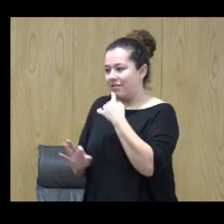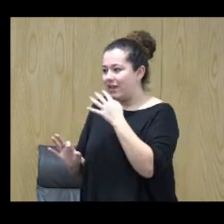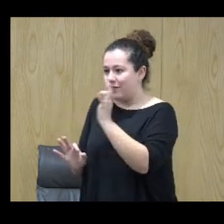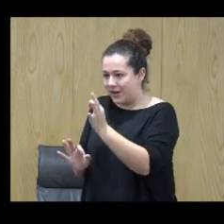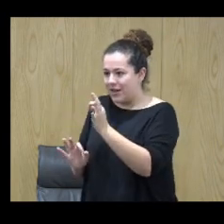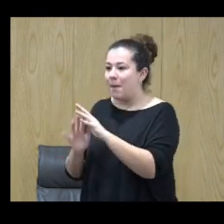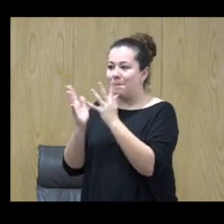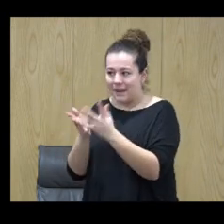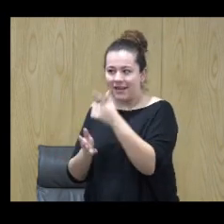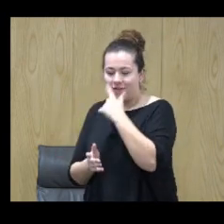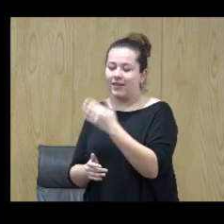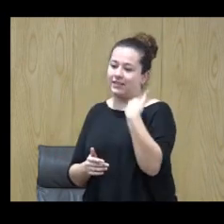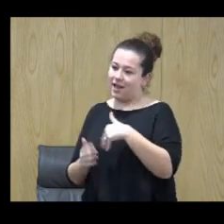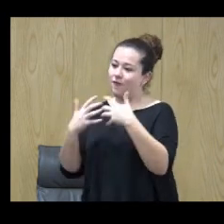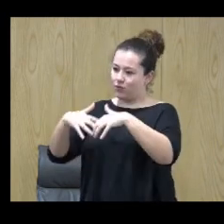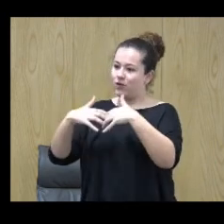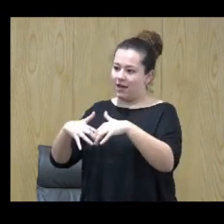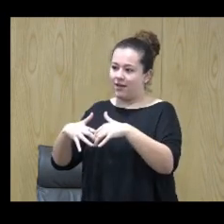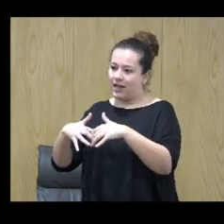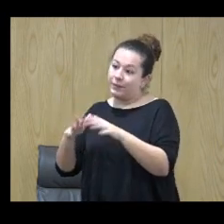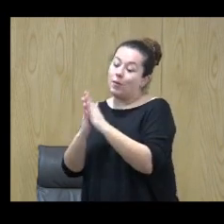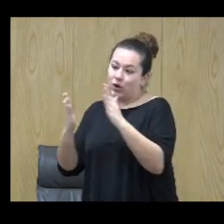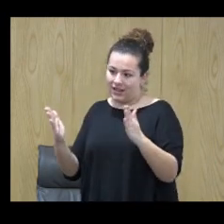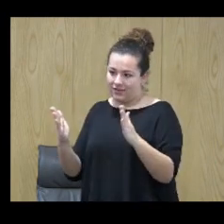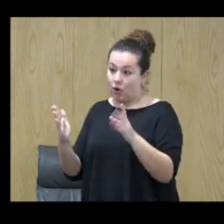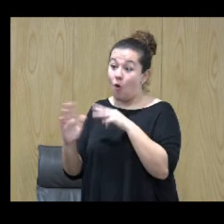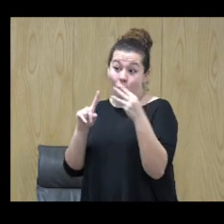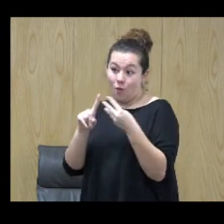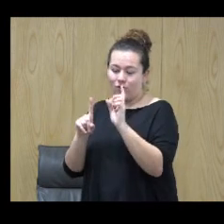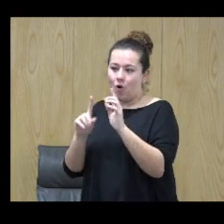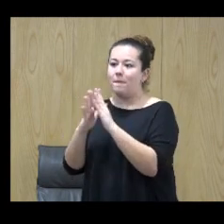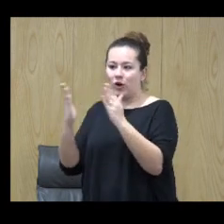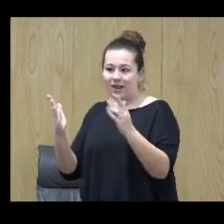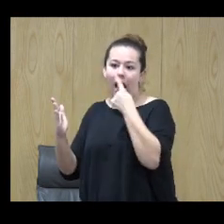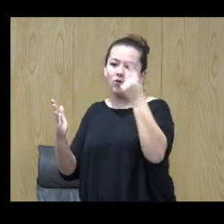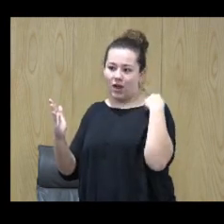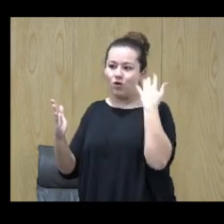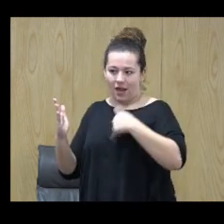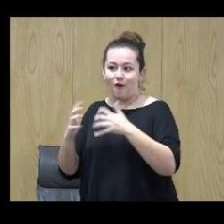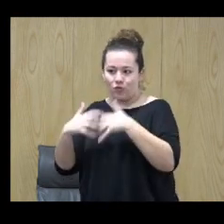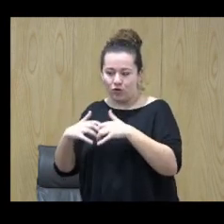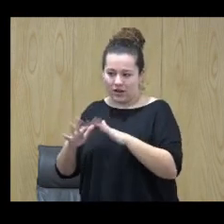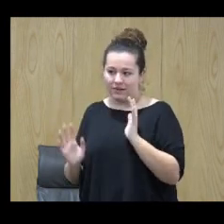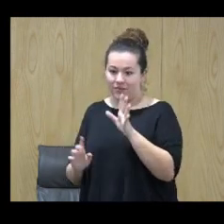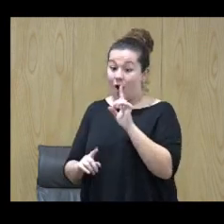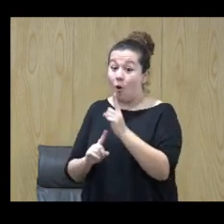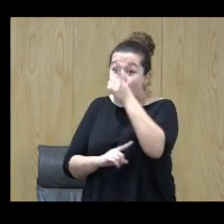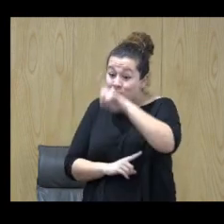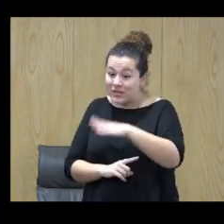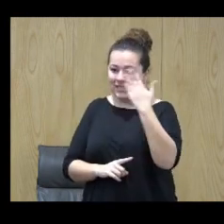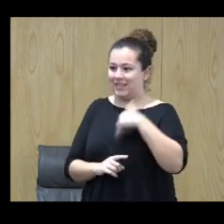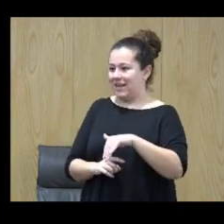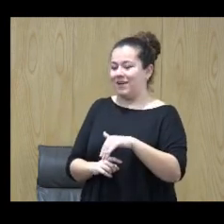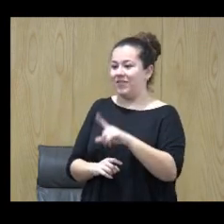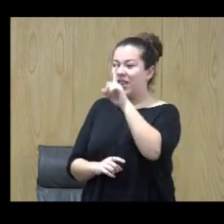ya funcionaba como boletín, no como web, hace un año, ¿de acuerdo? Y en un mes ya hemos recibido más